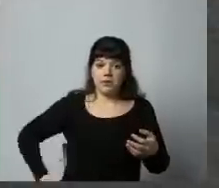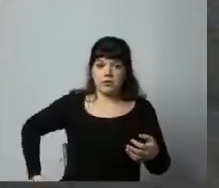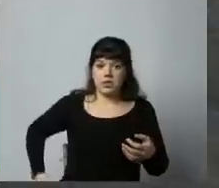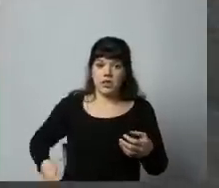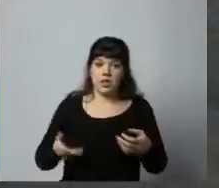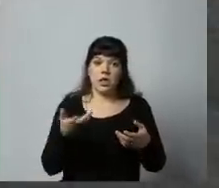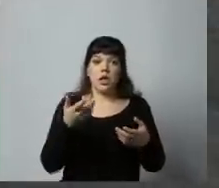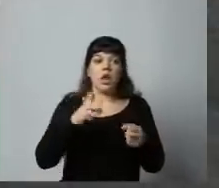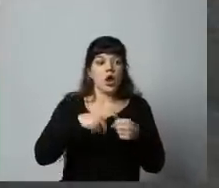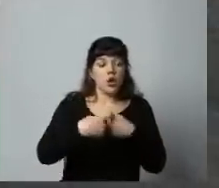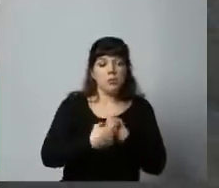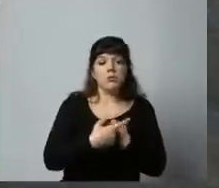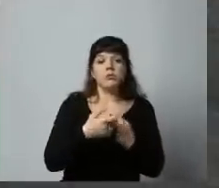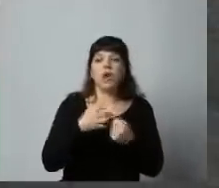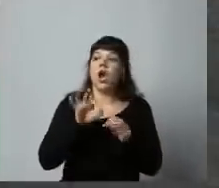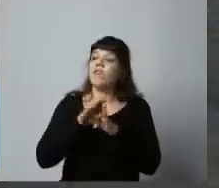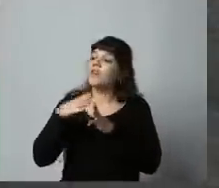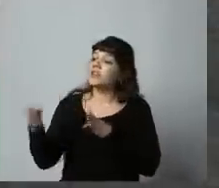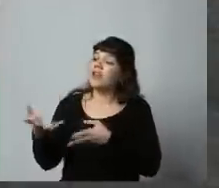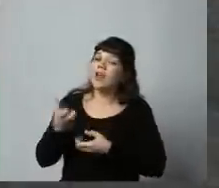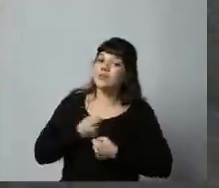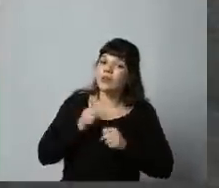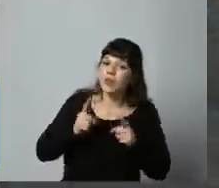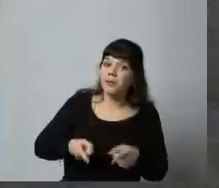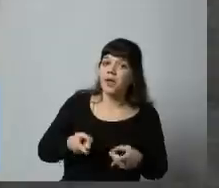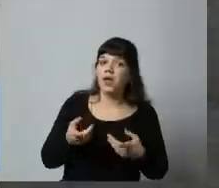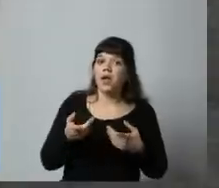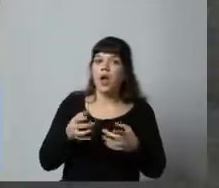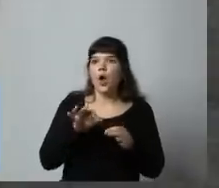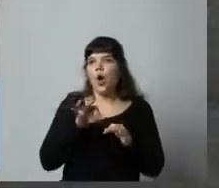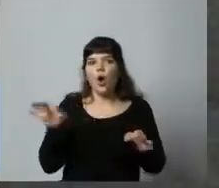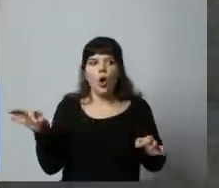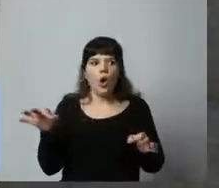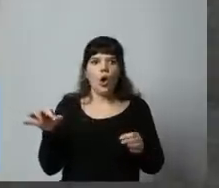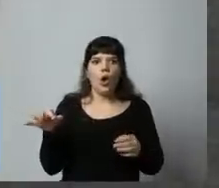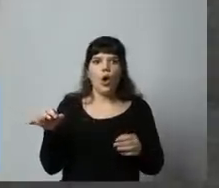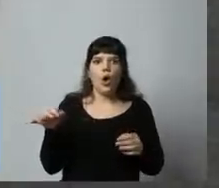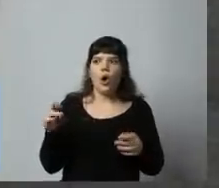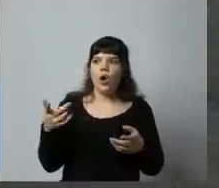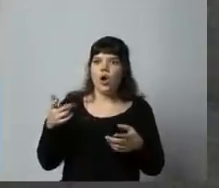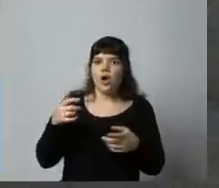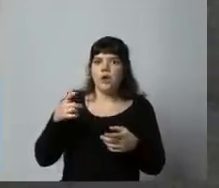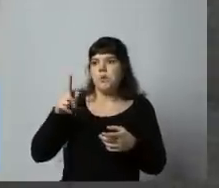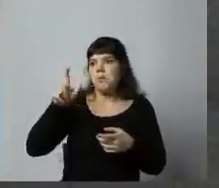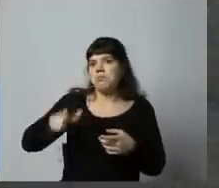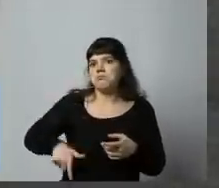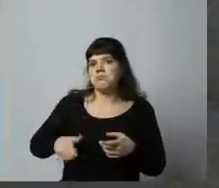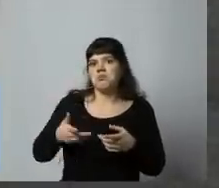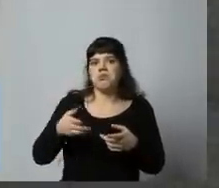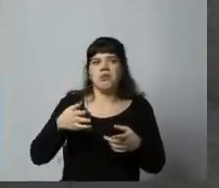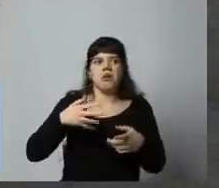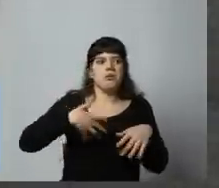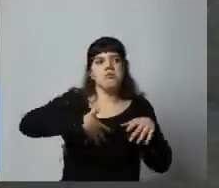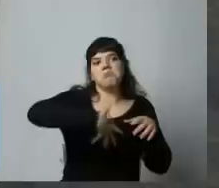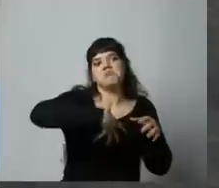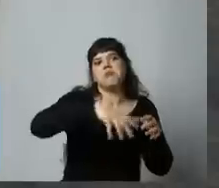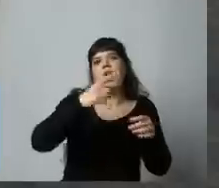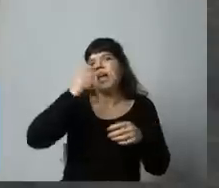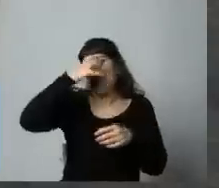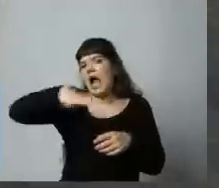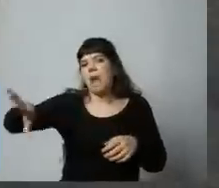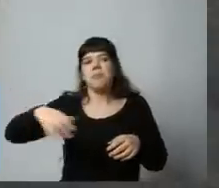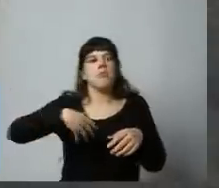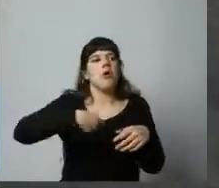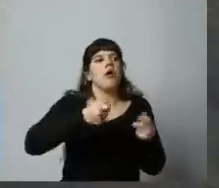fomento la vecina que da una mano el estanciero que manda en la escuelita rural un capón el